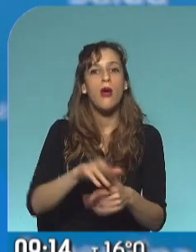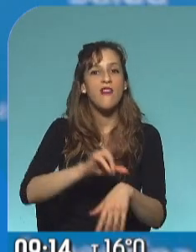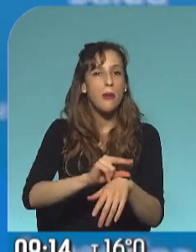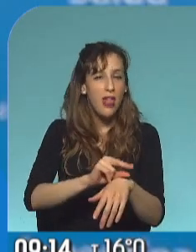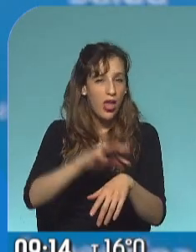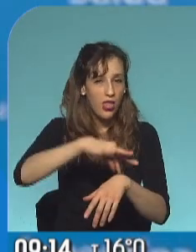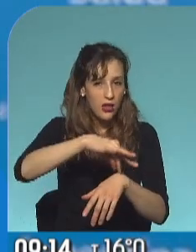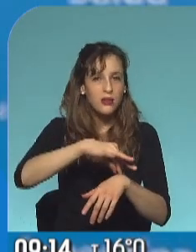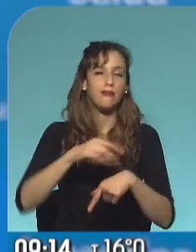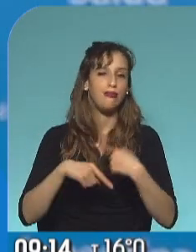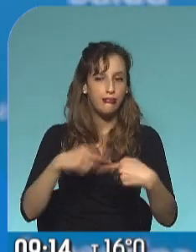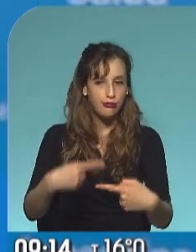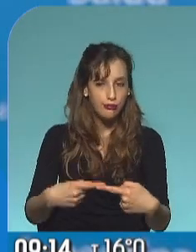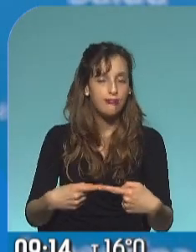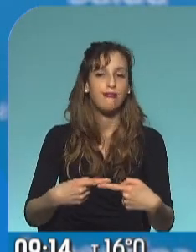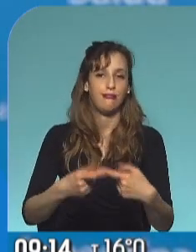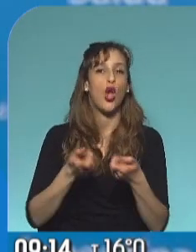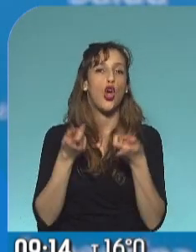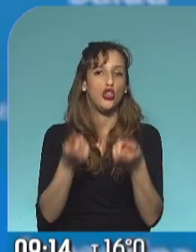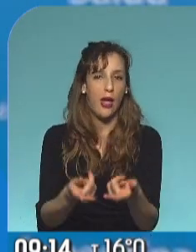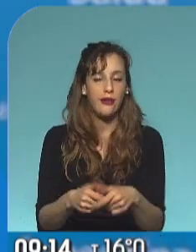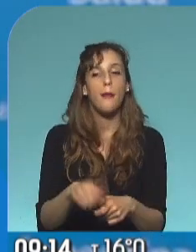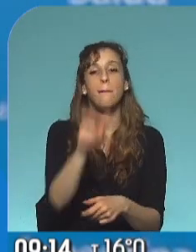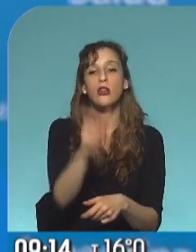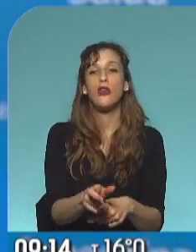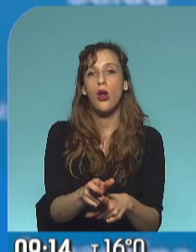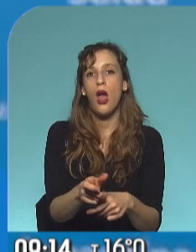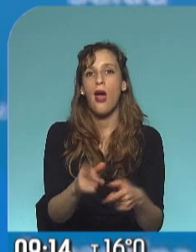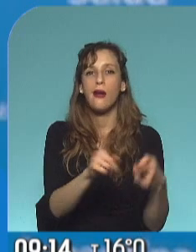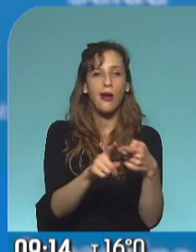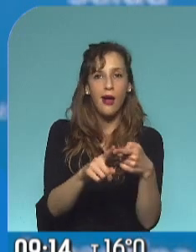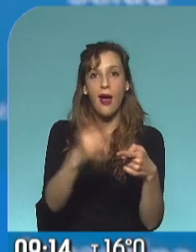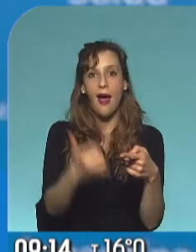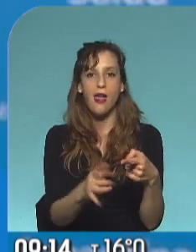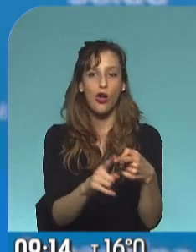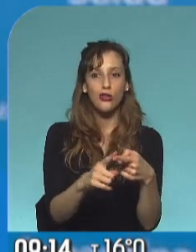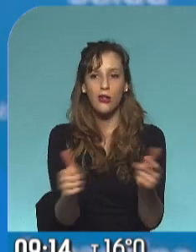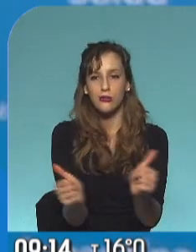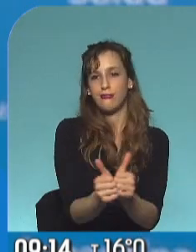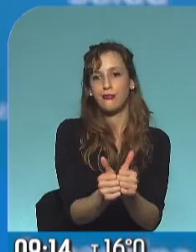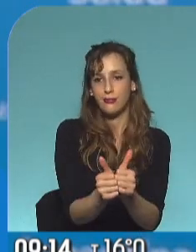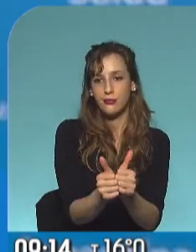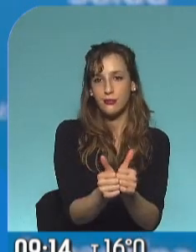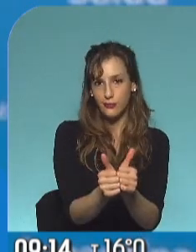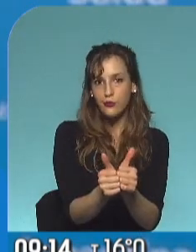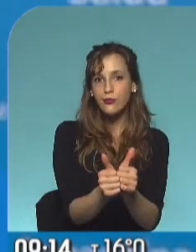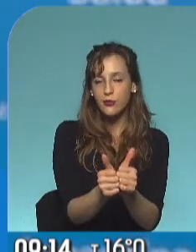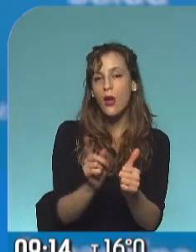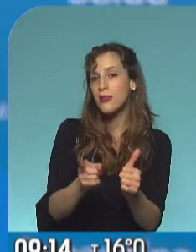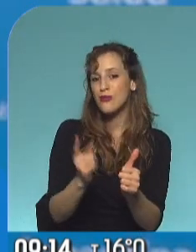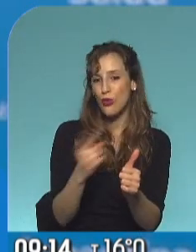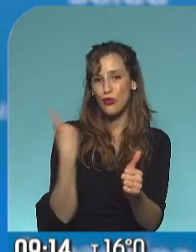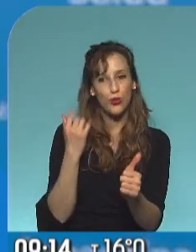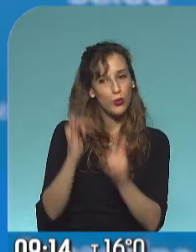un conviviente constituye un contacto estrecho y sucede lo que nosotros venimos comentando siempre